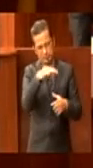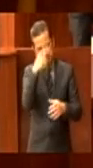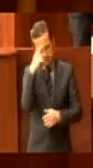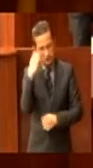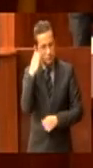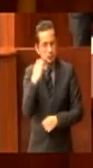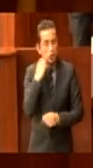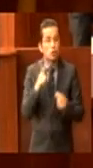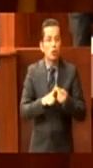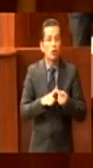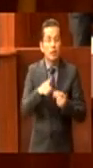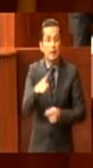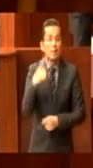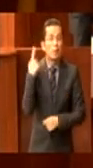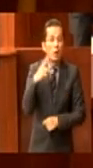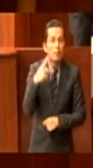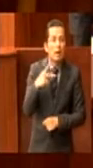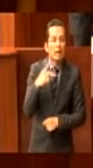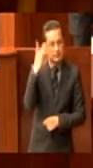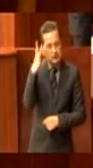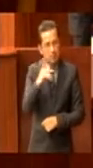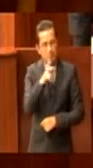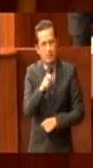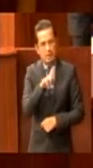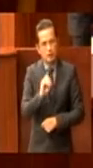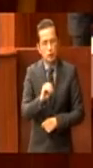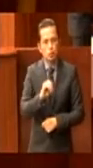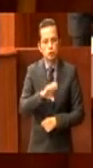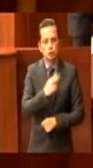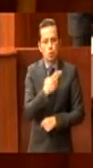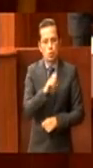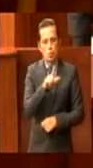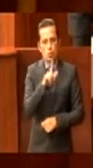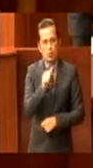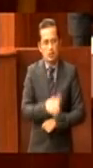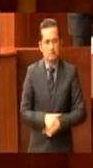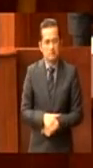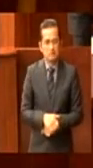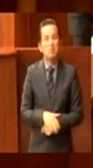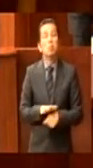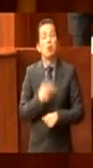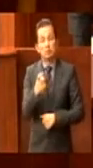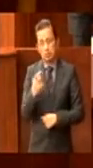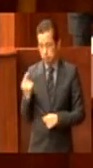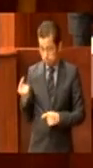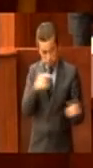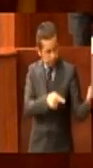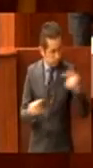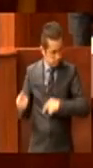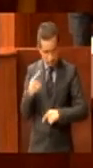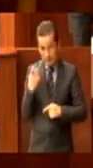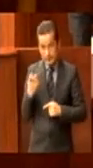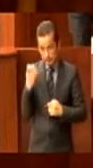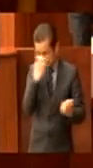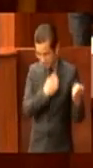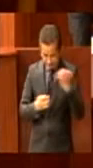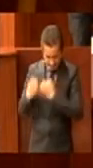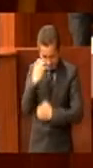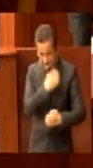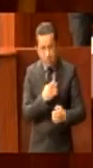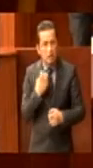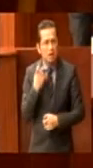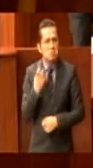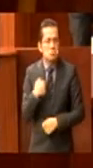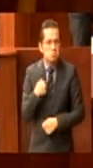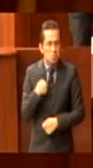así análisis de las frases cuestionadas no desprende que generen en la